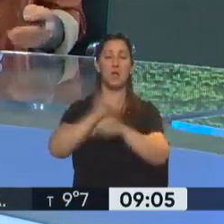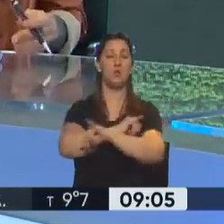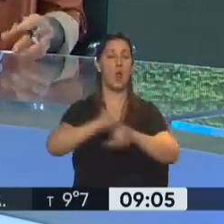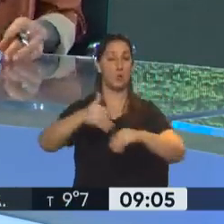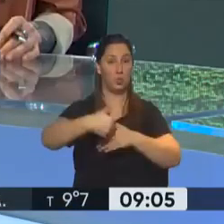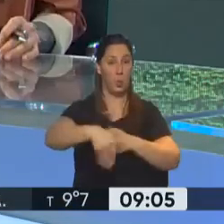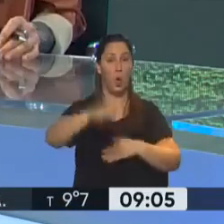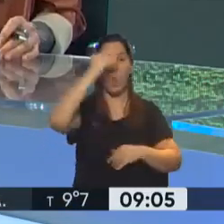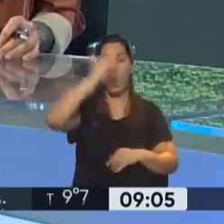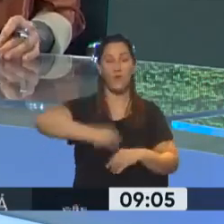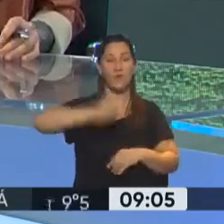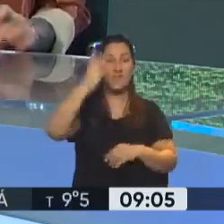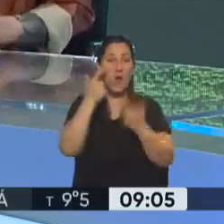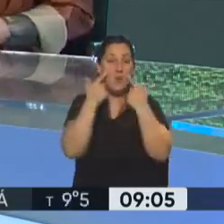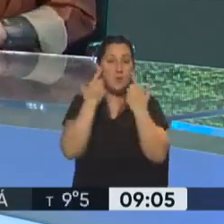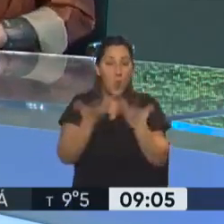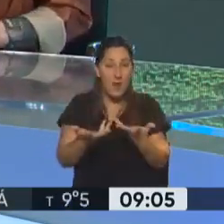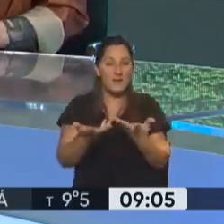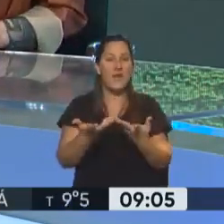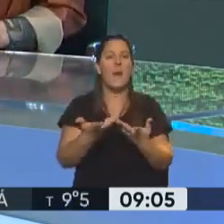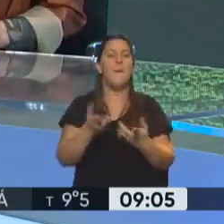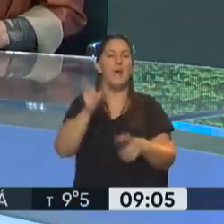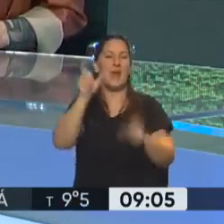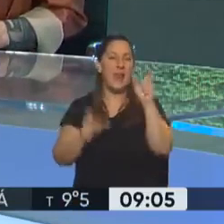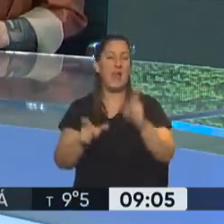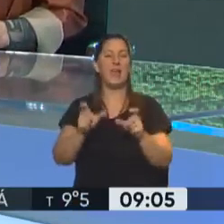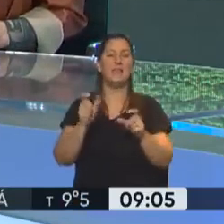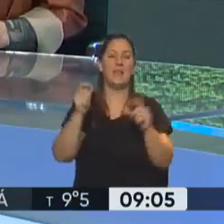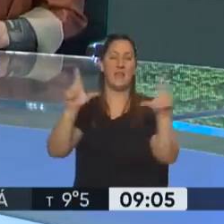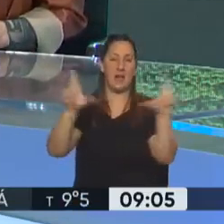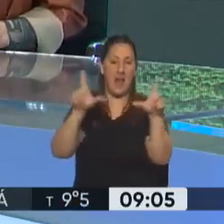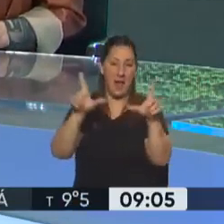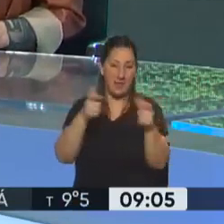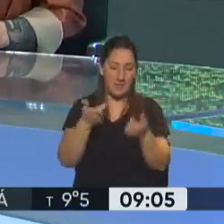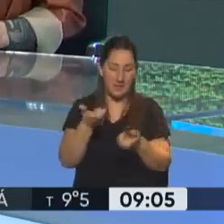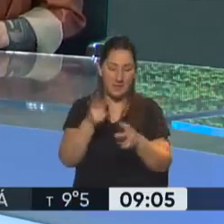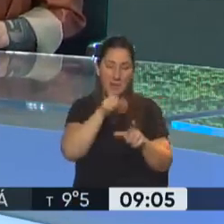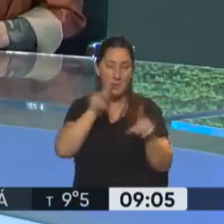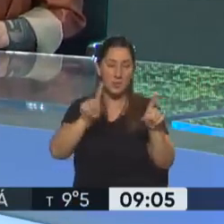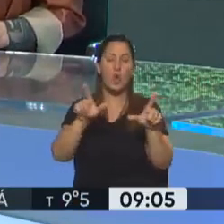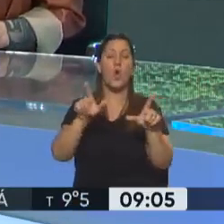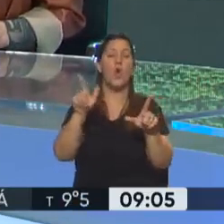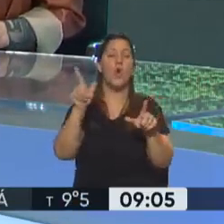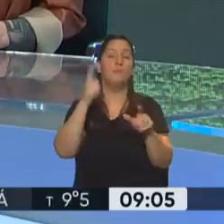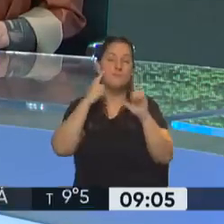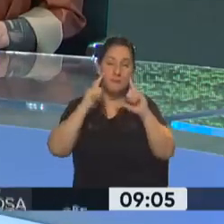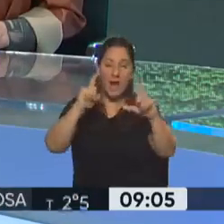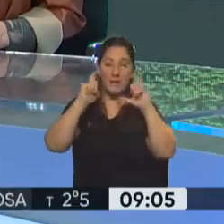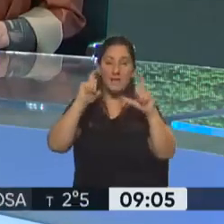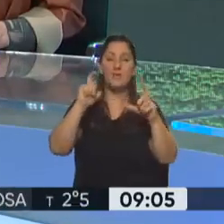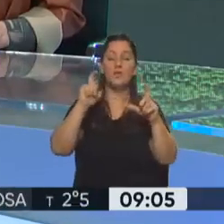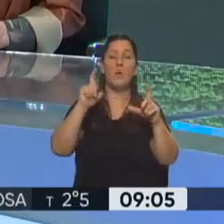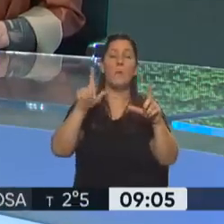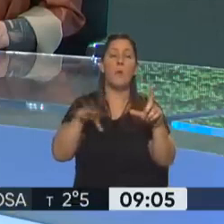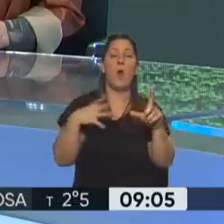que se van mostrando en pantalla para que los editores de los canales de televisión los productores puedan estar atentos a tener que cortar la